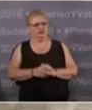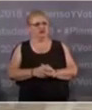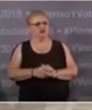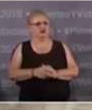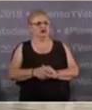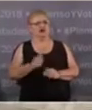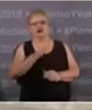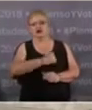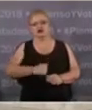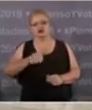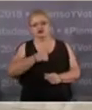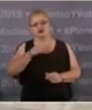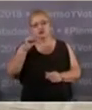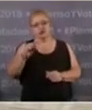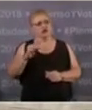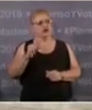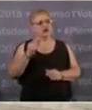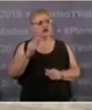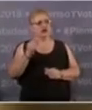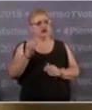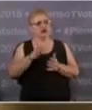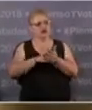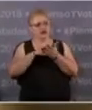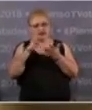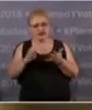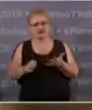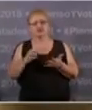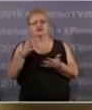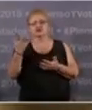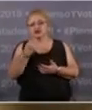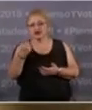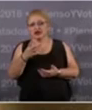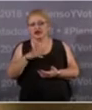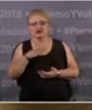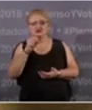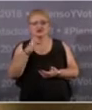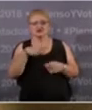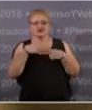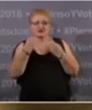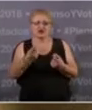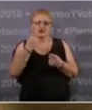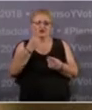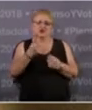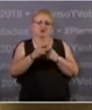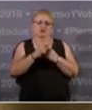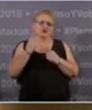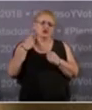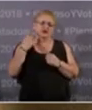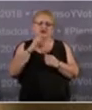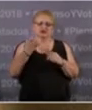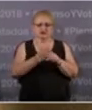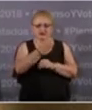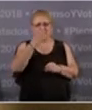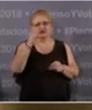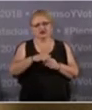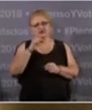Desafortunadamente, los pocos ejemplos que hay que tuvieron un impacto, pues no construyen una política de Estado en materia de prevención de la violencia y la